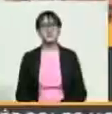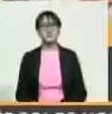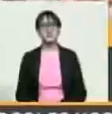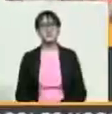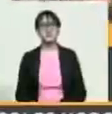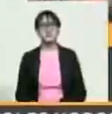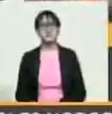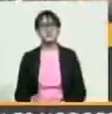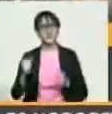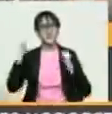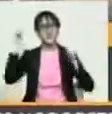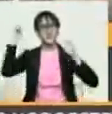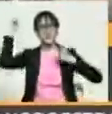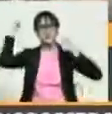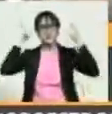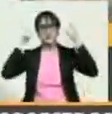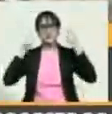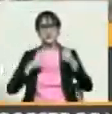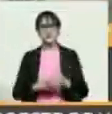basta